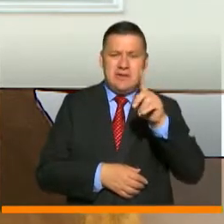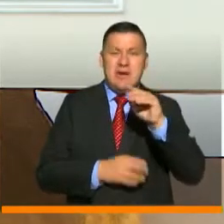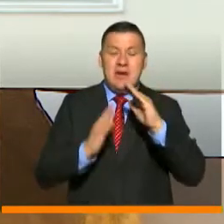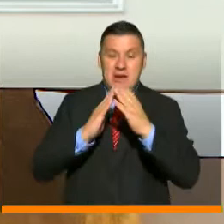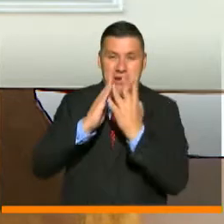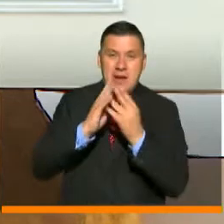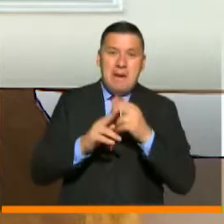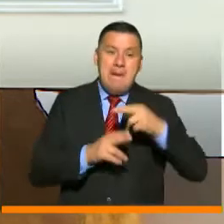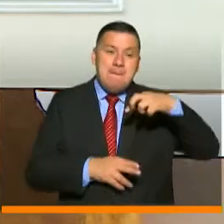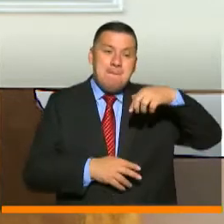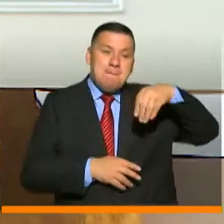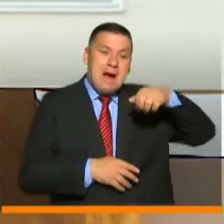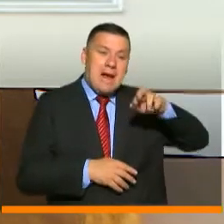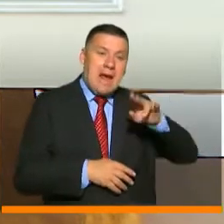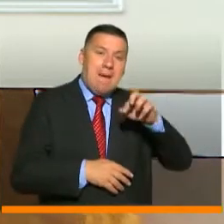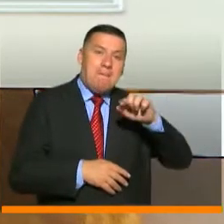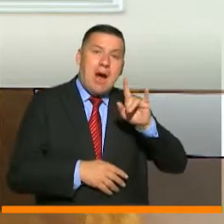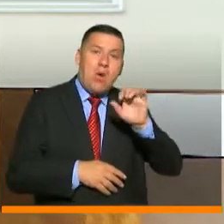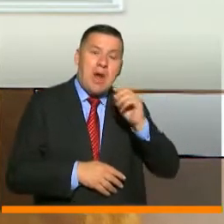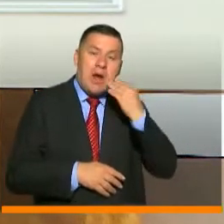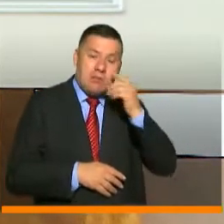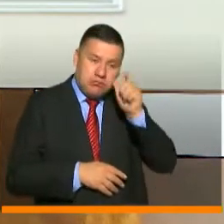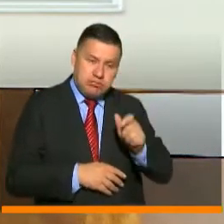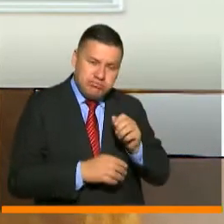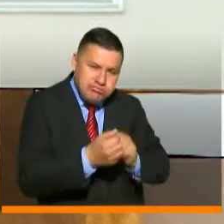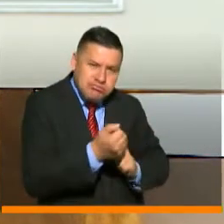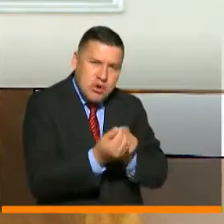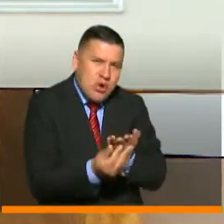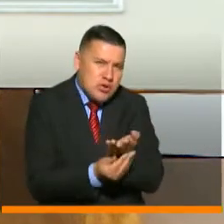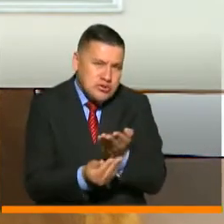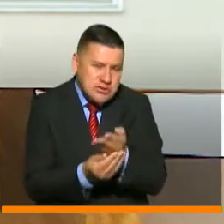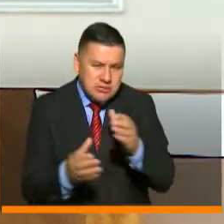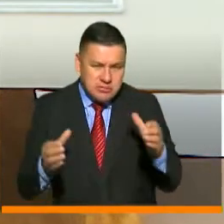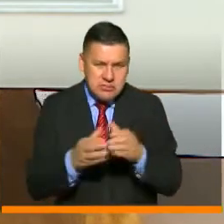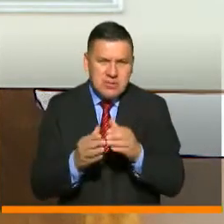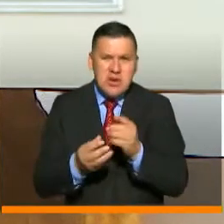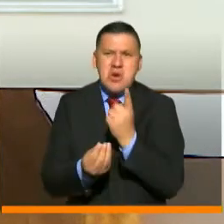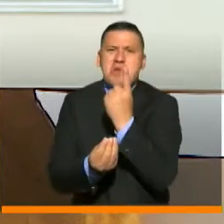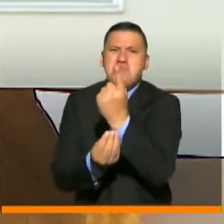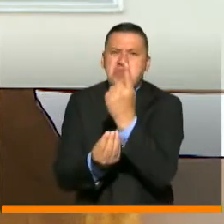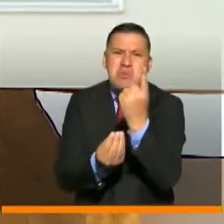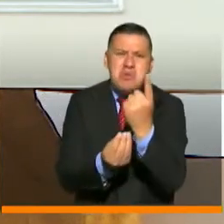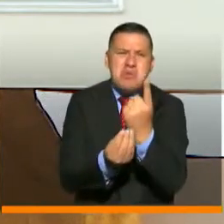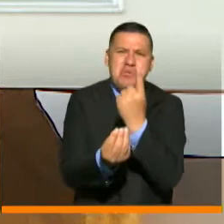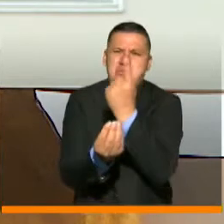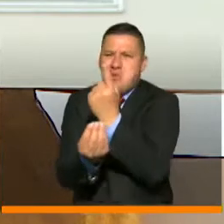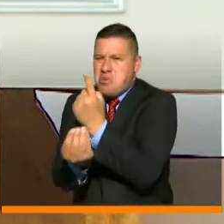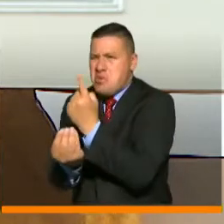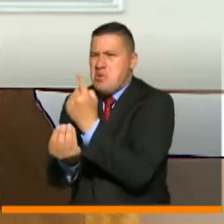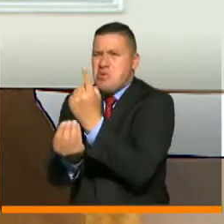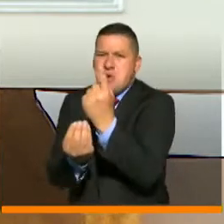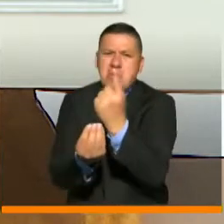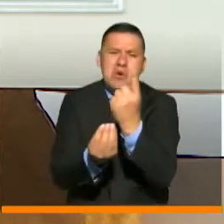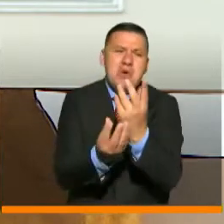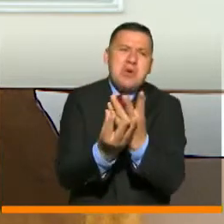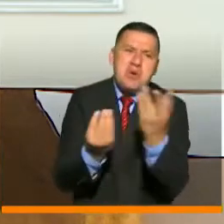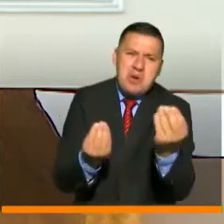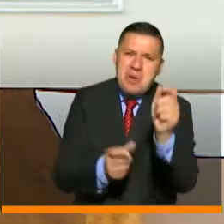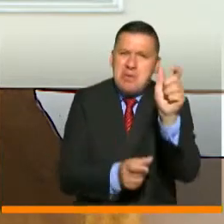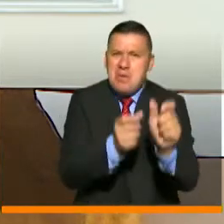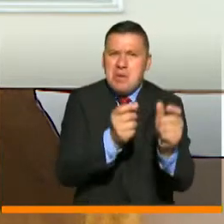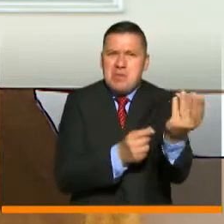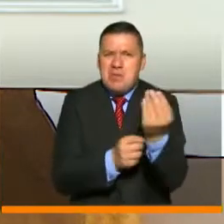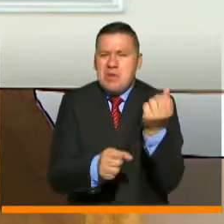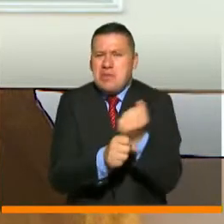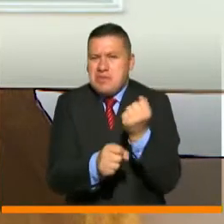de nariño maría paula correa y nos encontramos también con dirigentes tanto del partido comunes como también con personas